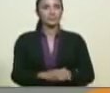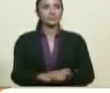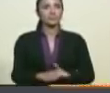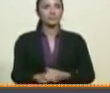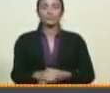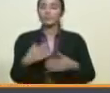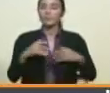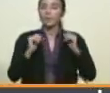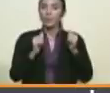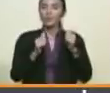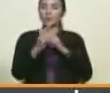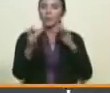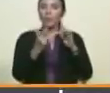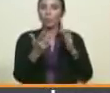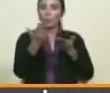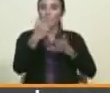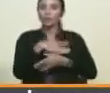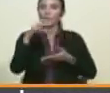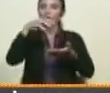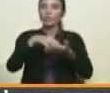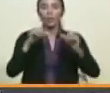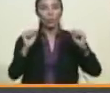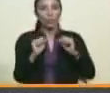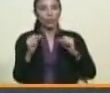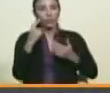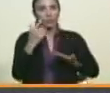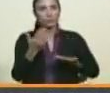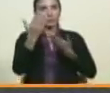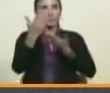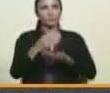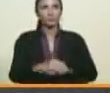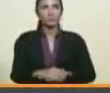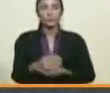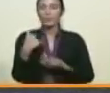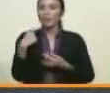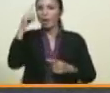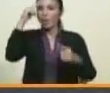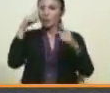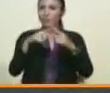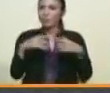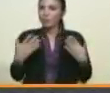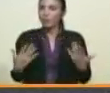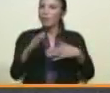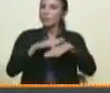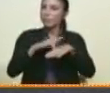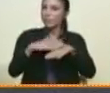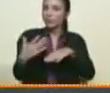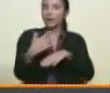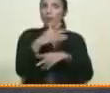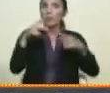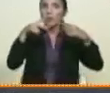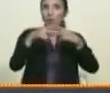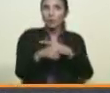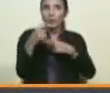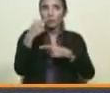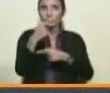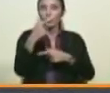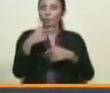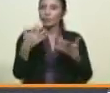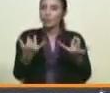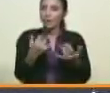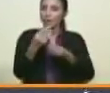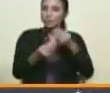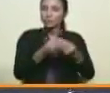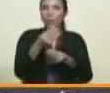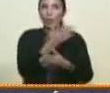iniciamos esta transmisión desde el estado mérida a propósito de la inauguración que va a proceder en este momento